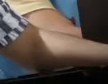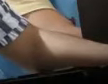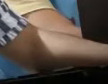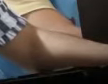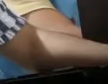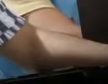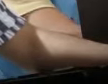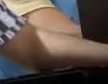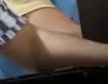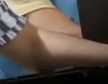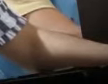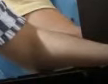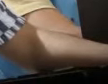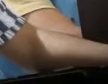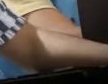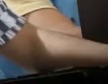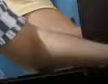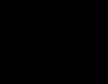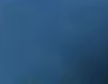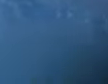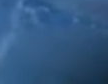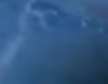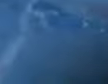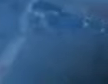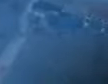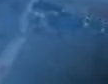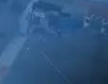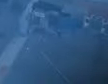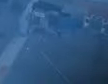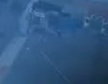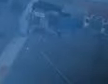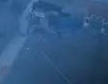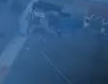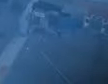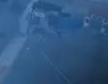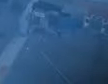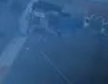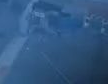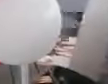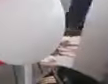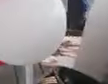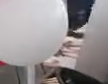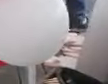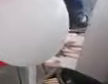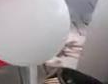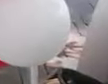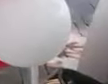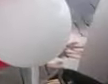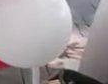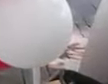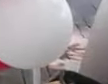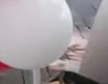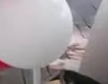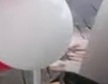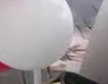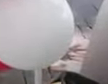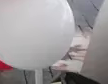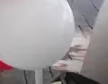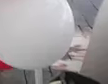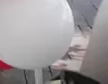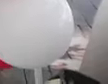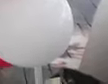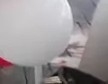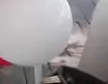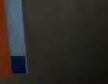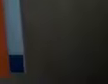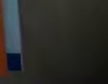por curso de vida del afiliado contactado. Detección temprana del cáncer. Capresoca EPS ha continuado fortaleciendo el